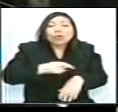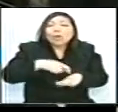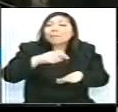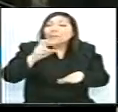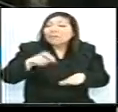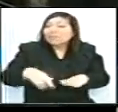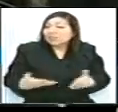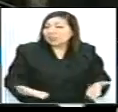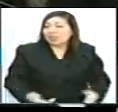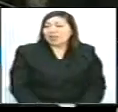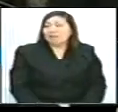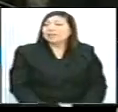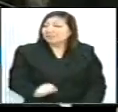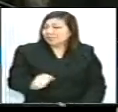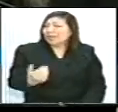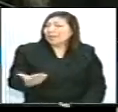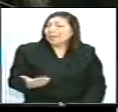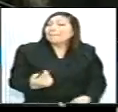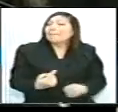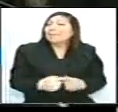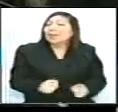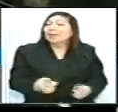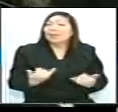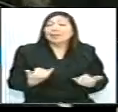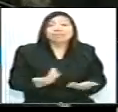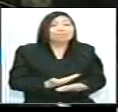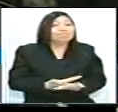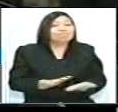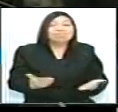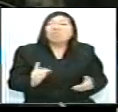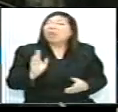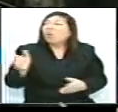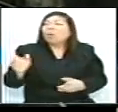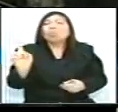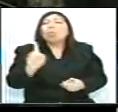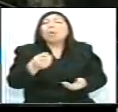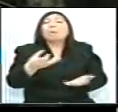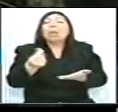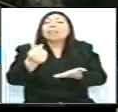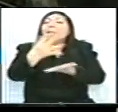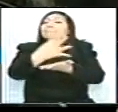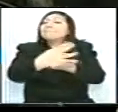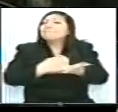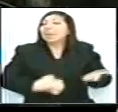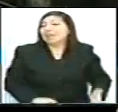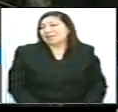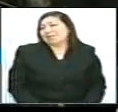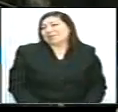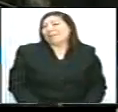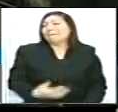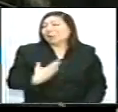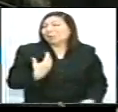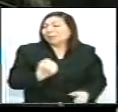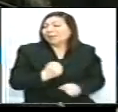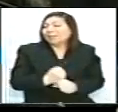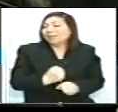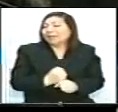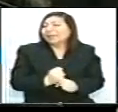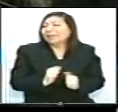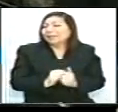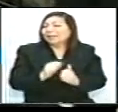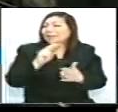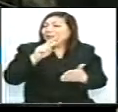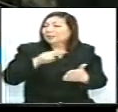Los profesionales existen, pero por ese hecho no quieren ir al hospital para poder trabajar, y creo que esto tiene